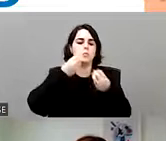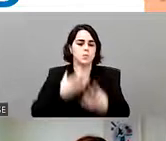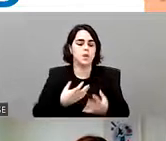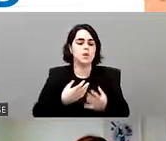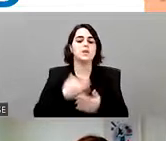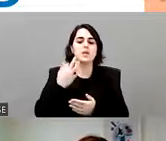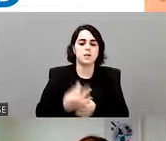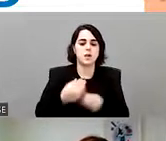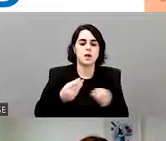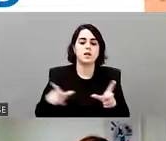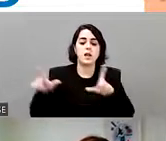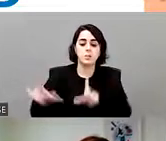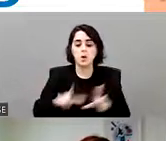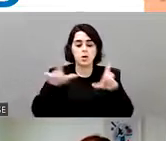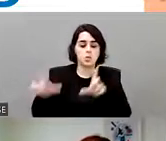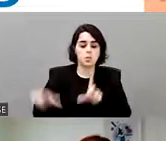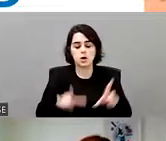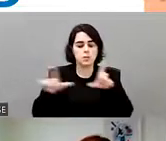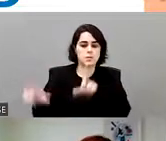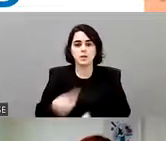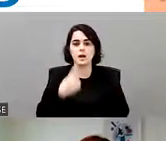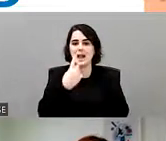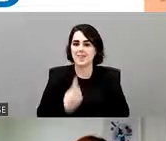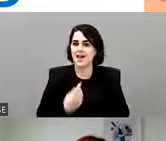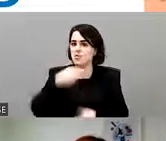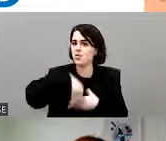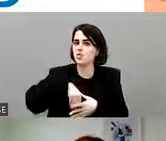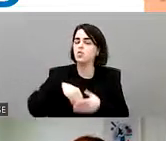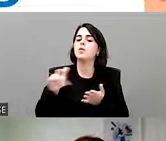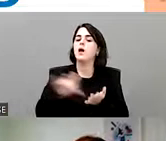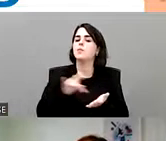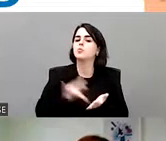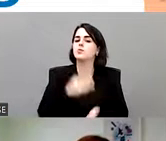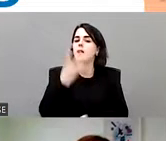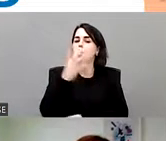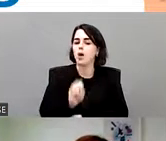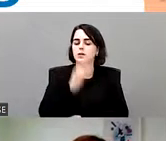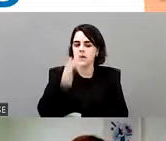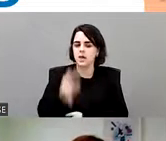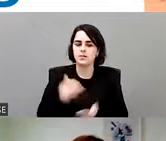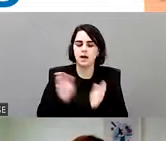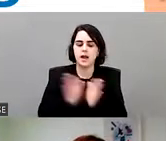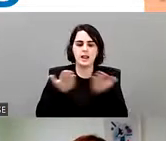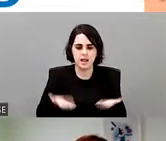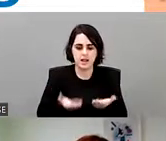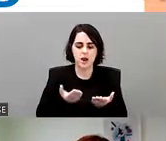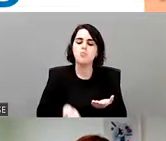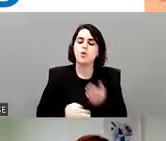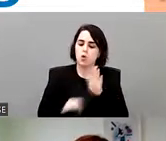de diapositiva tenía 40 diapositivas y tiene el libro que aún se sigue utilizando a día de